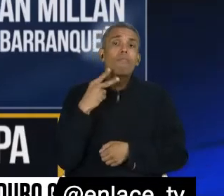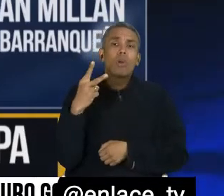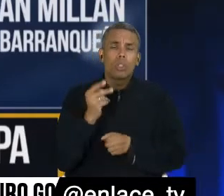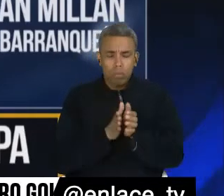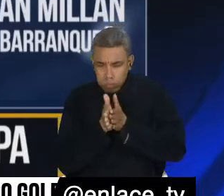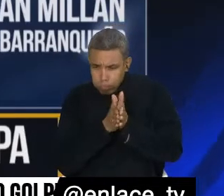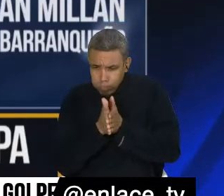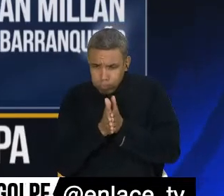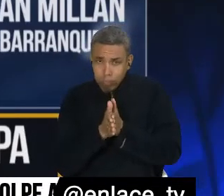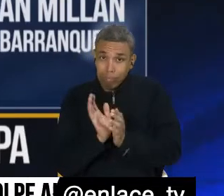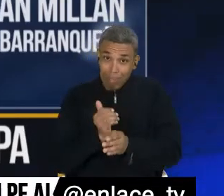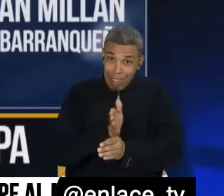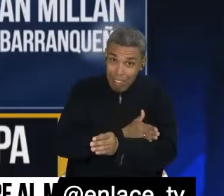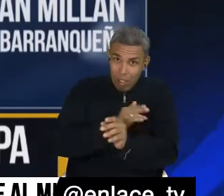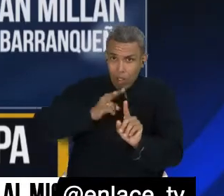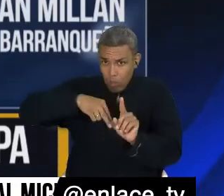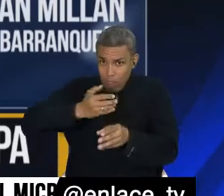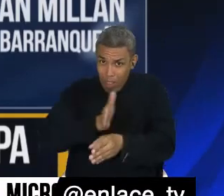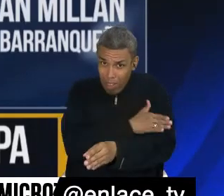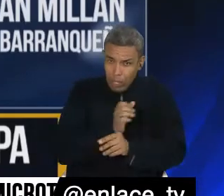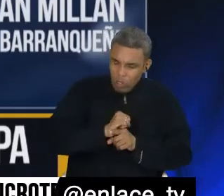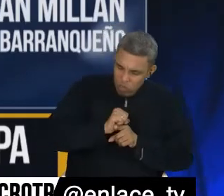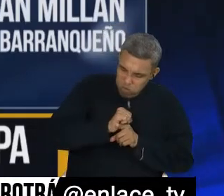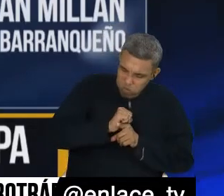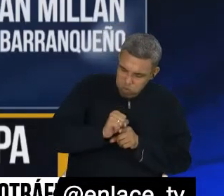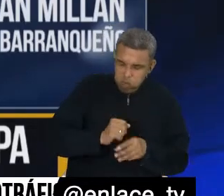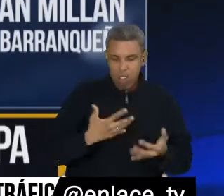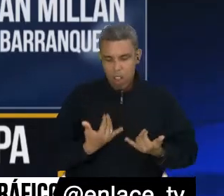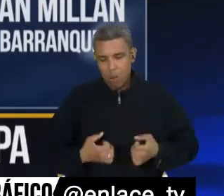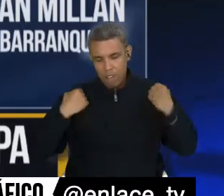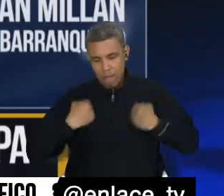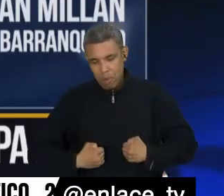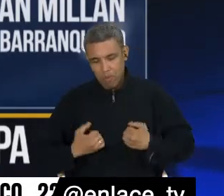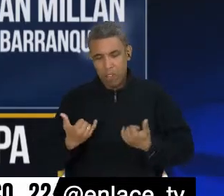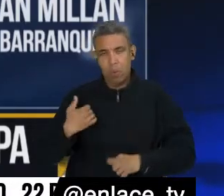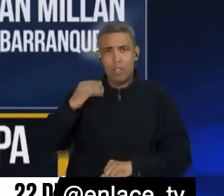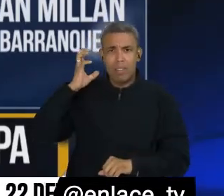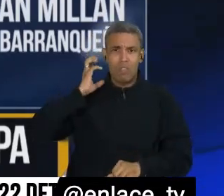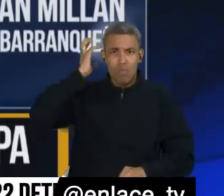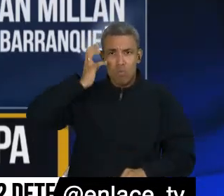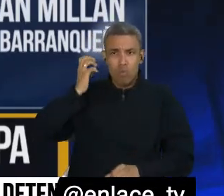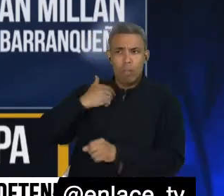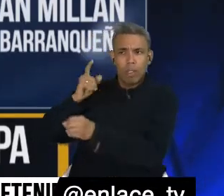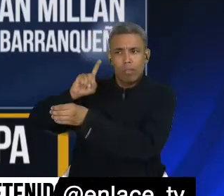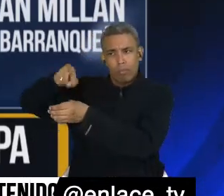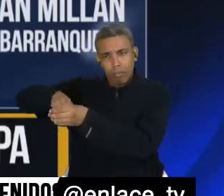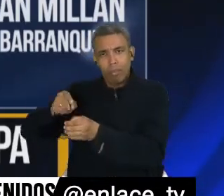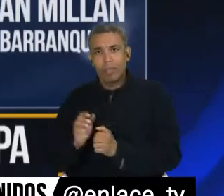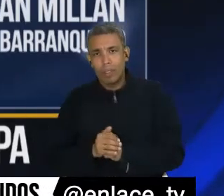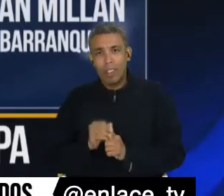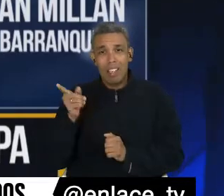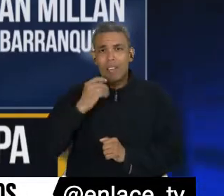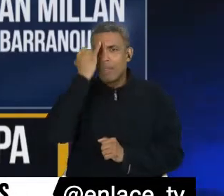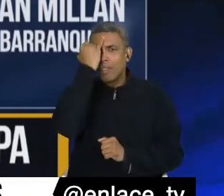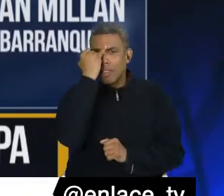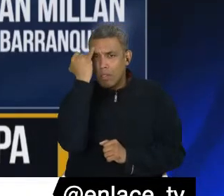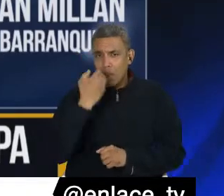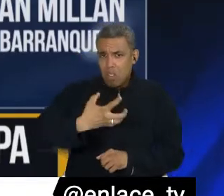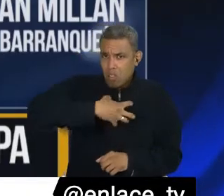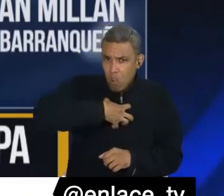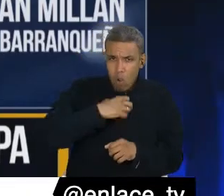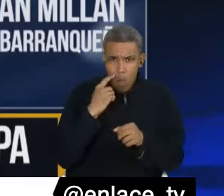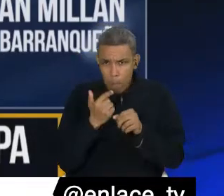en óptimas condiciones a Europa. El primer objetivo, la primera competencia de la Coppa Bartali en Italia. Es un sueño hecho